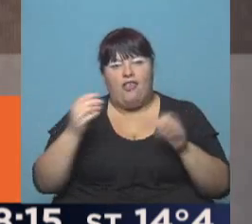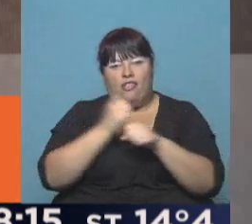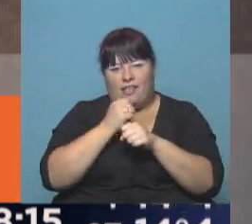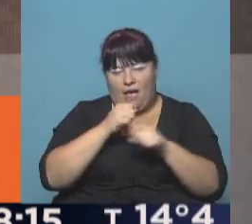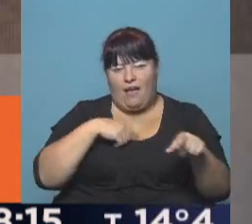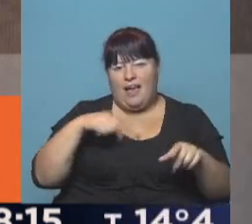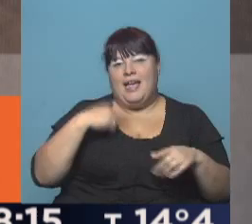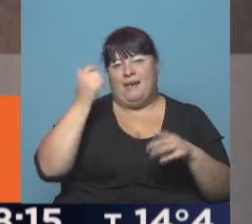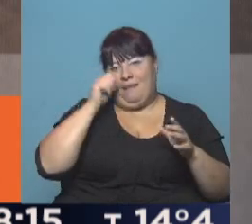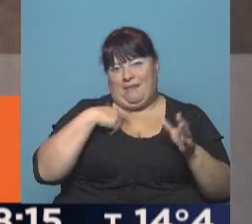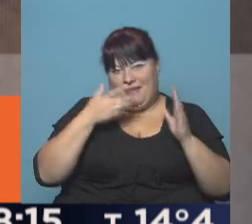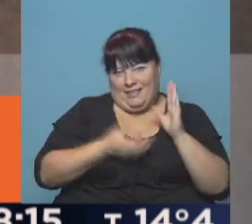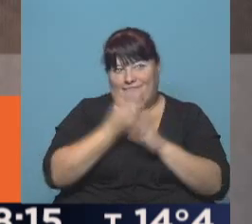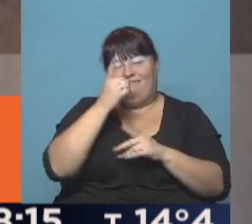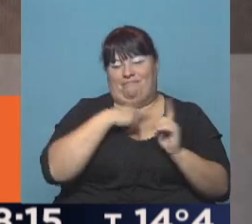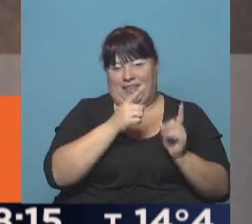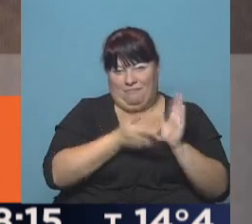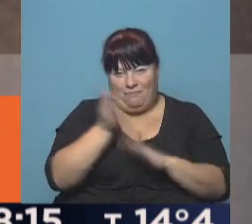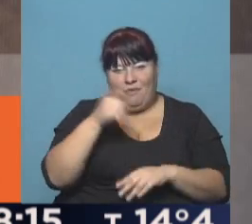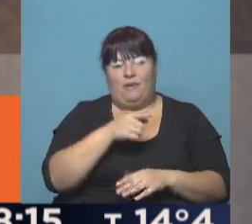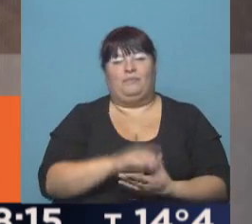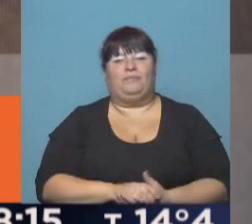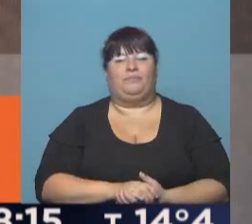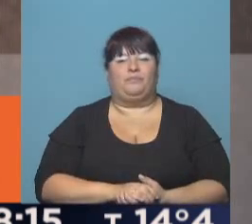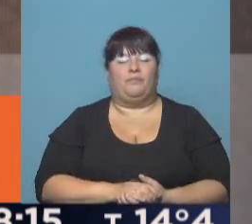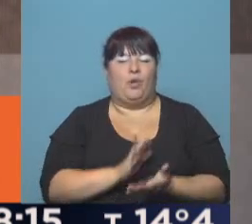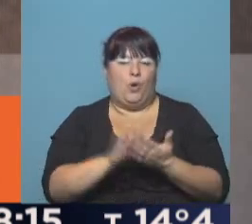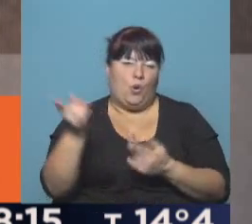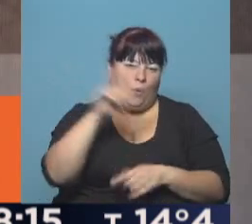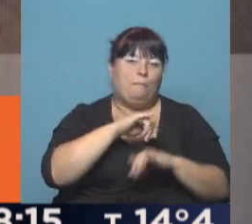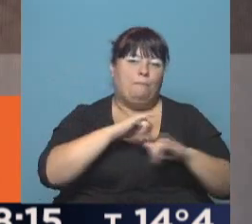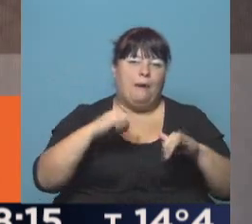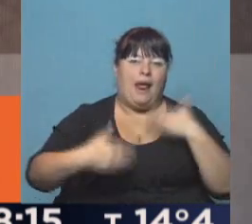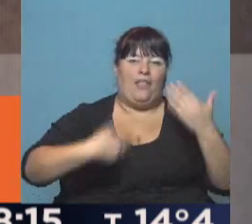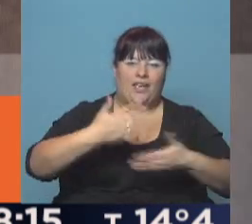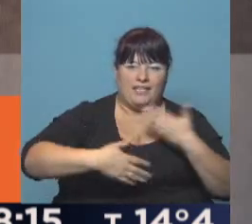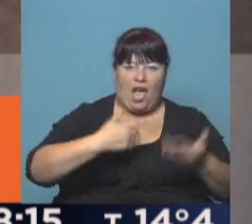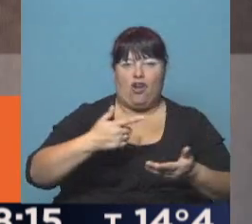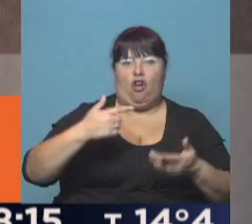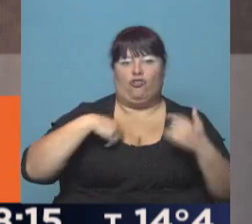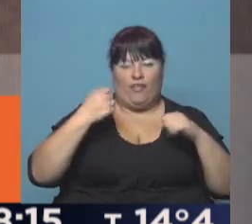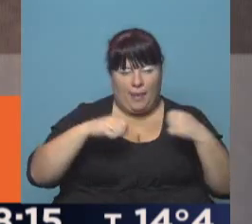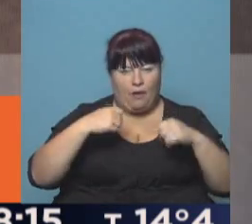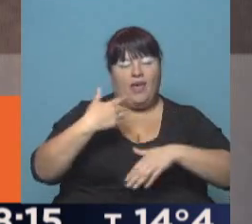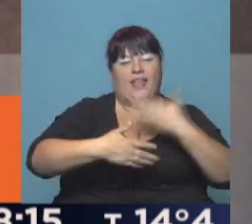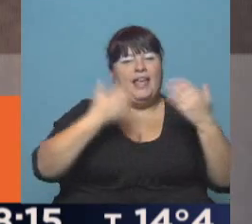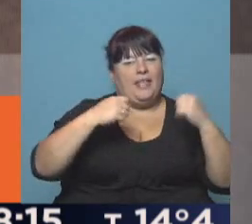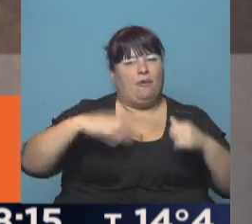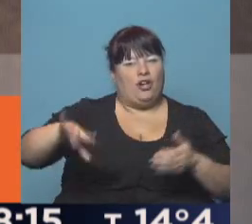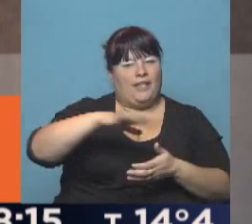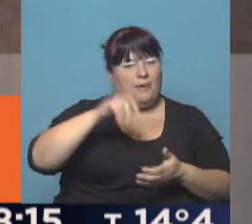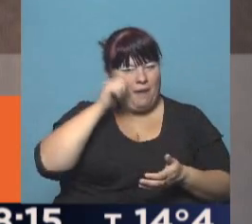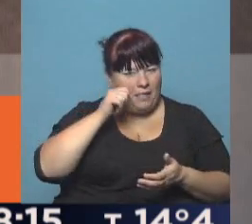a mi ciudad que es el arte donde partí a promover el desarrollo de mi deporte y el desarrollo deportivo de la